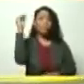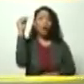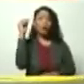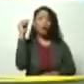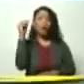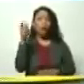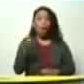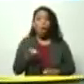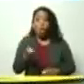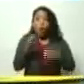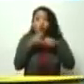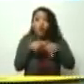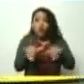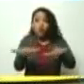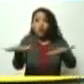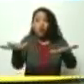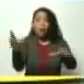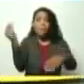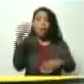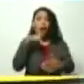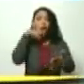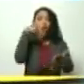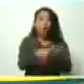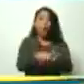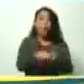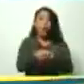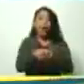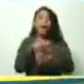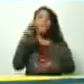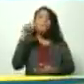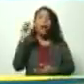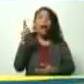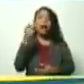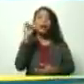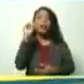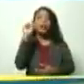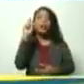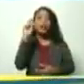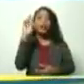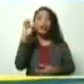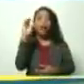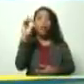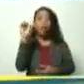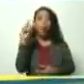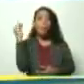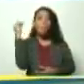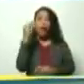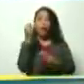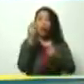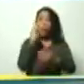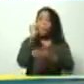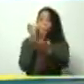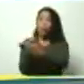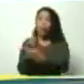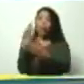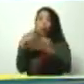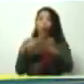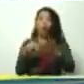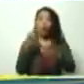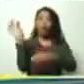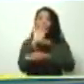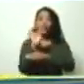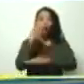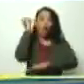y que más nombra magistrados y que más plata pone y que pone los recursos para que funcione la corte